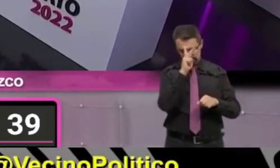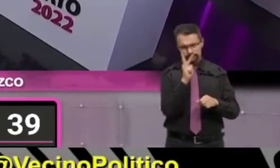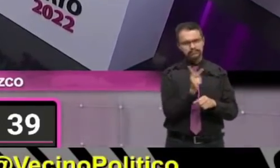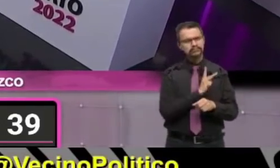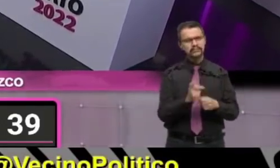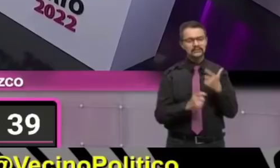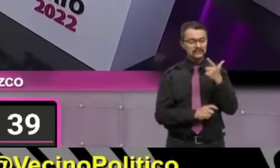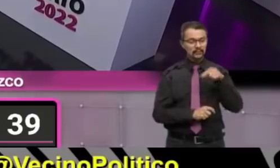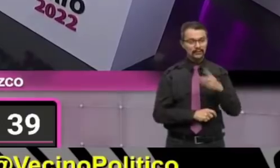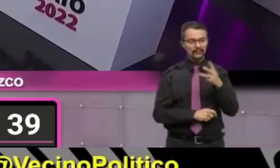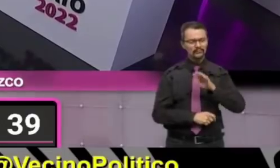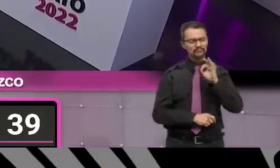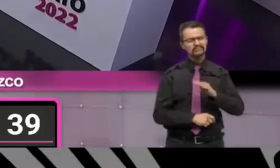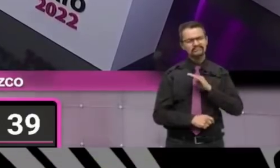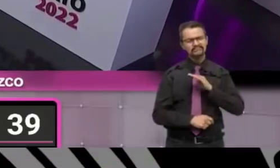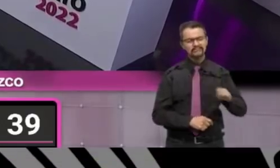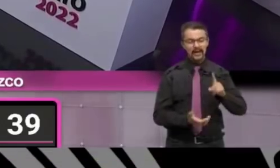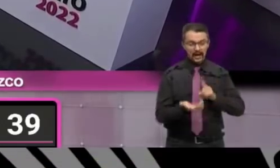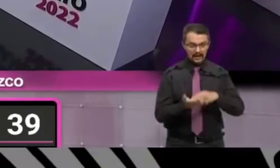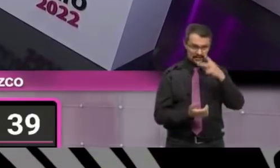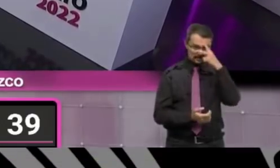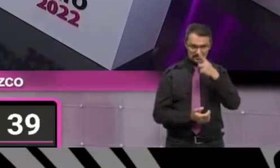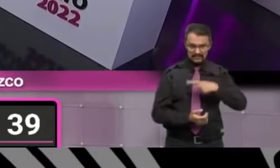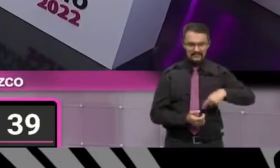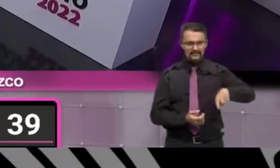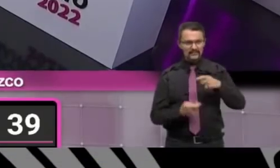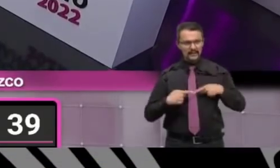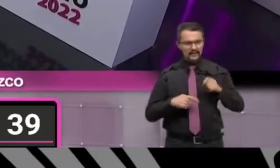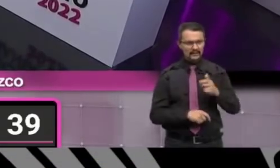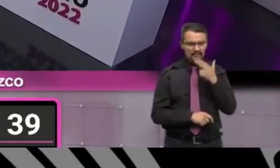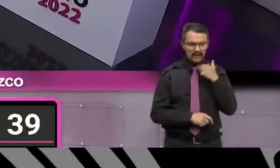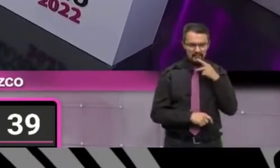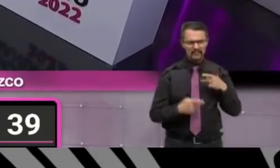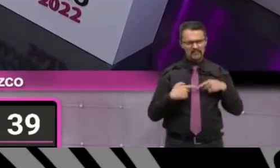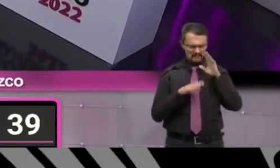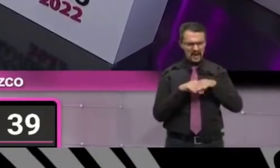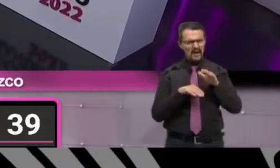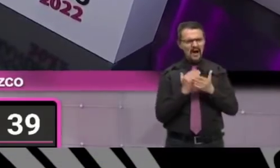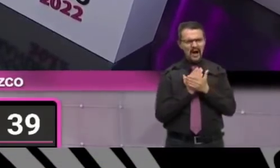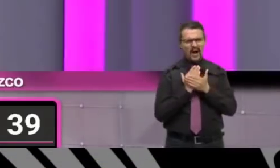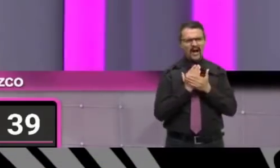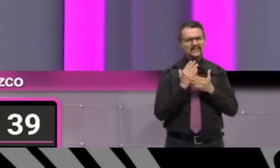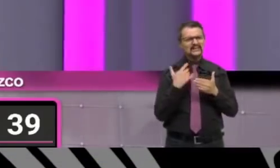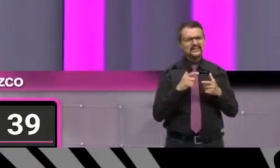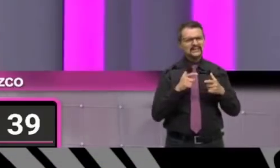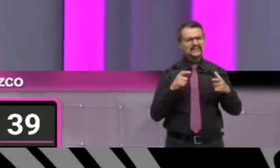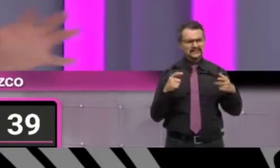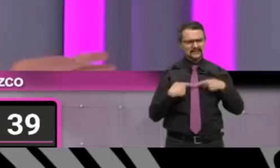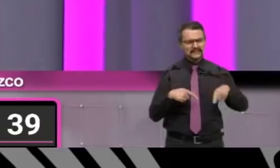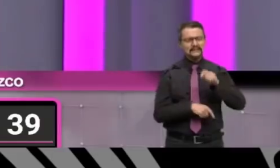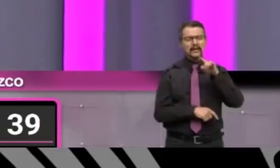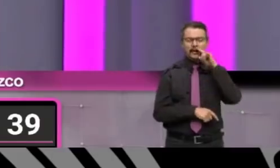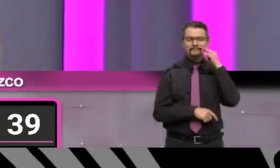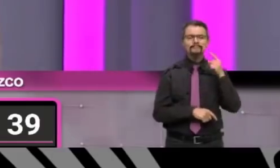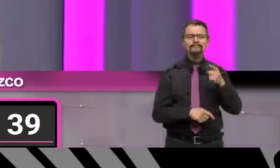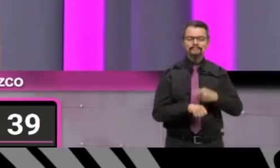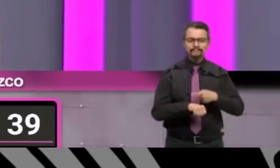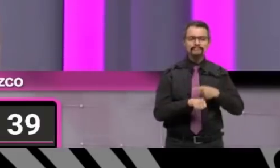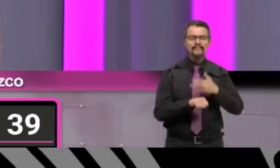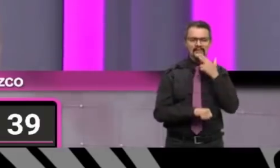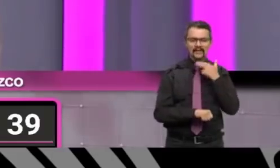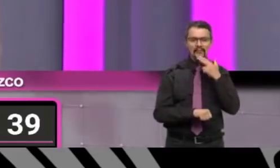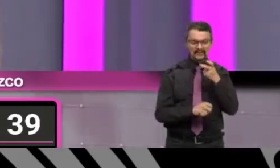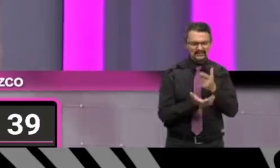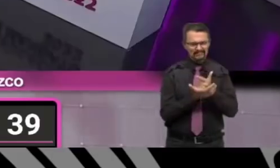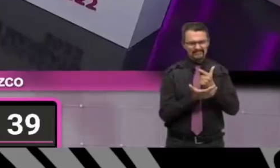55% de las víctimas letales tenía diabetes. Es decir, efectivamente llegamos a este punto con una condición de salud en la población bastante grave. Quisiera que hablemos de la ayuda internacional